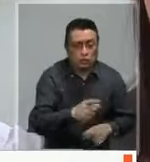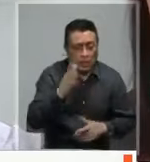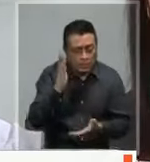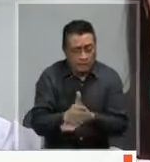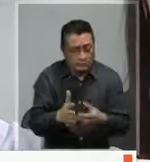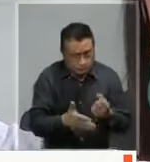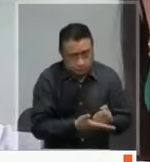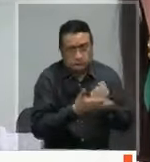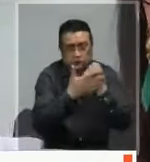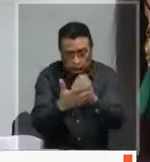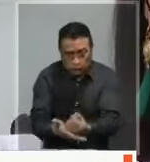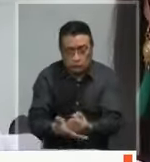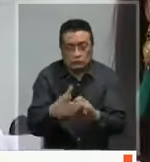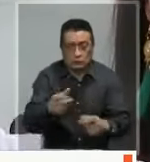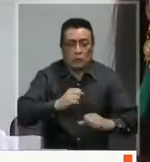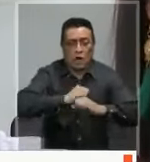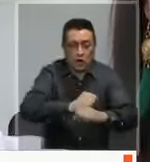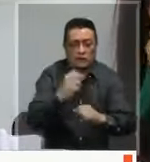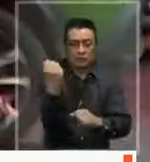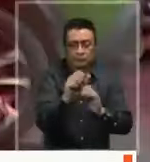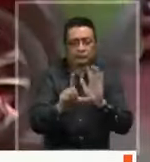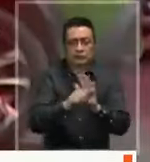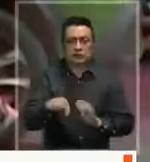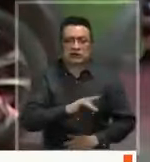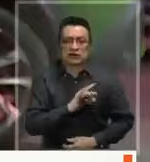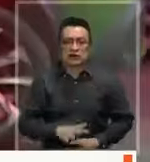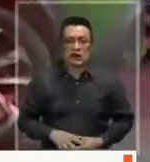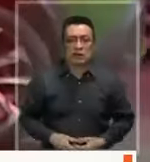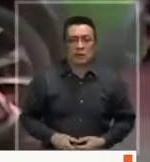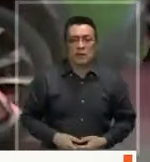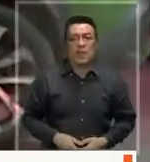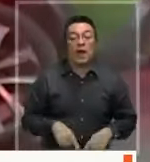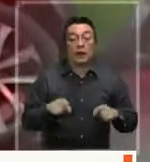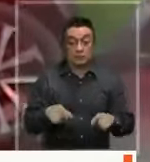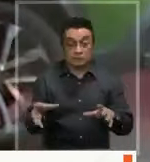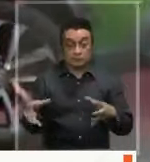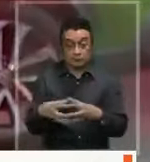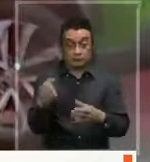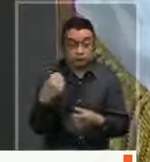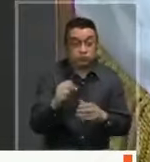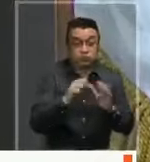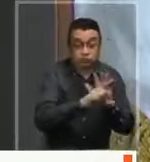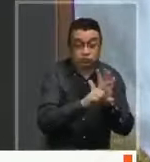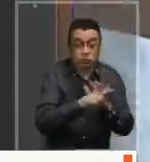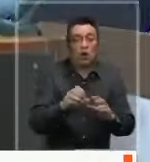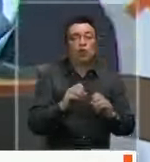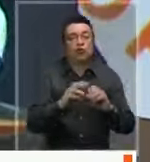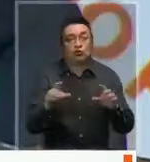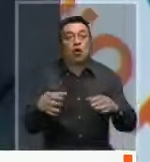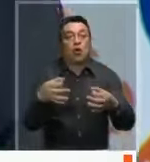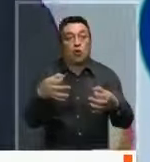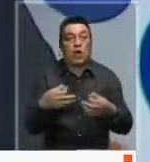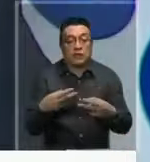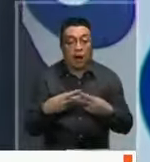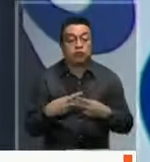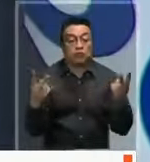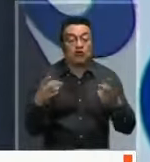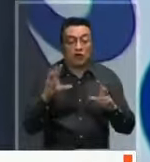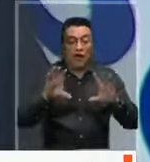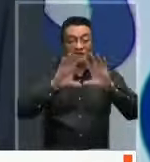colaborar en el combate a la delincuencia en nuestro país el fenómeno del crimen organizado se tomó gran parte de la Cuenta pública de las